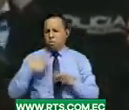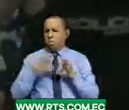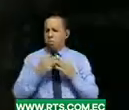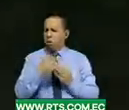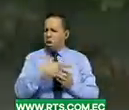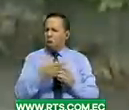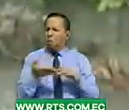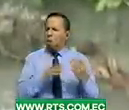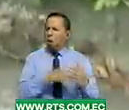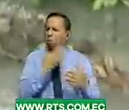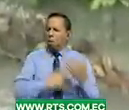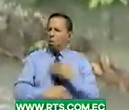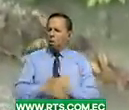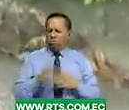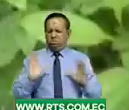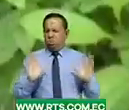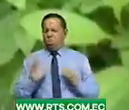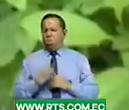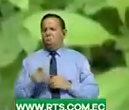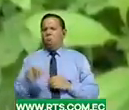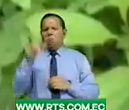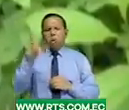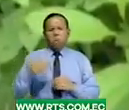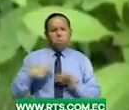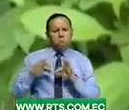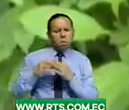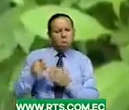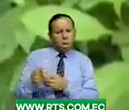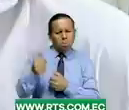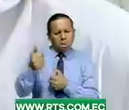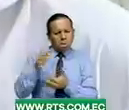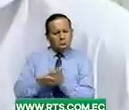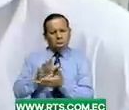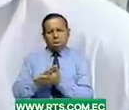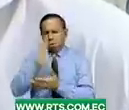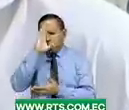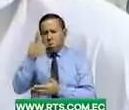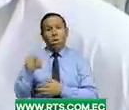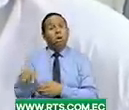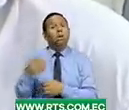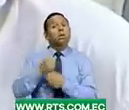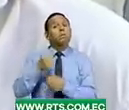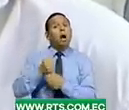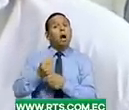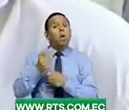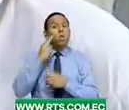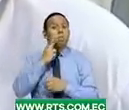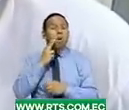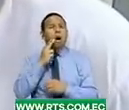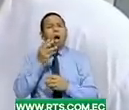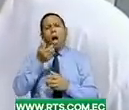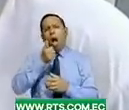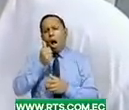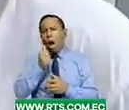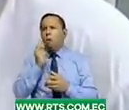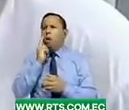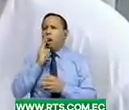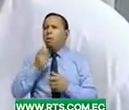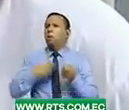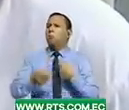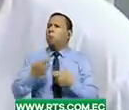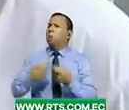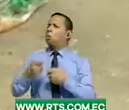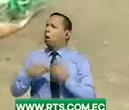narraron, nunca estuvo involucrado en malas acciones. Él era vendedor ambulante, vendía agua, caramelos, así.